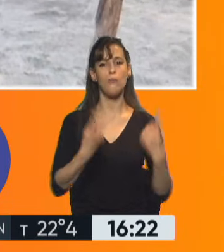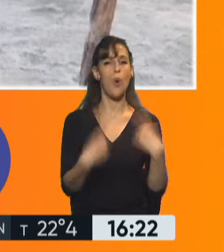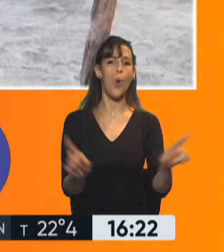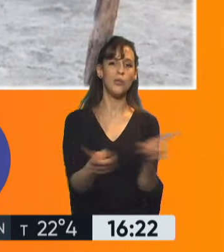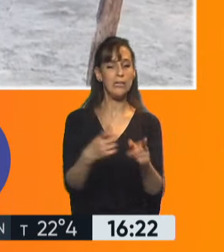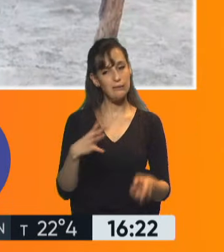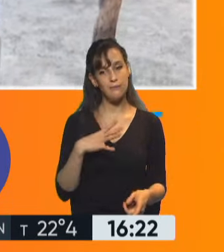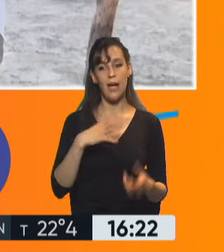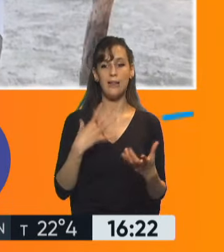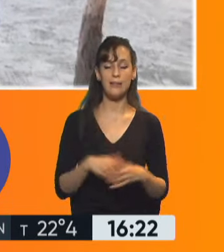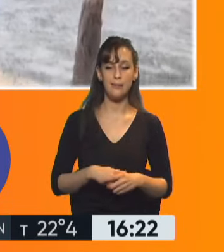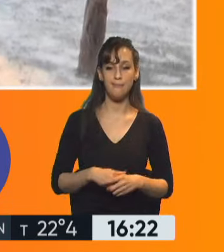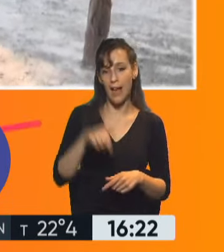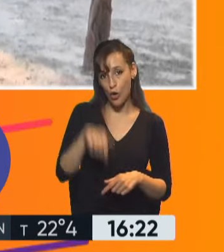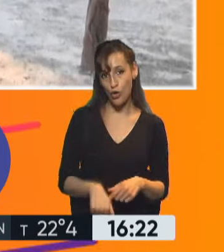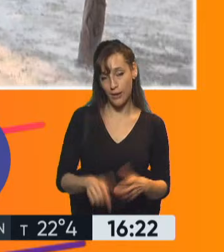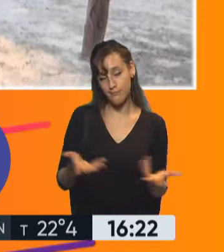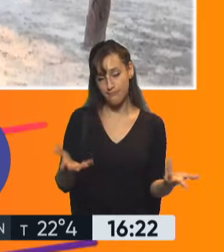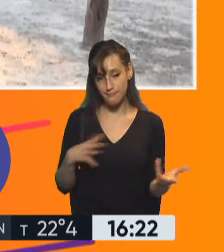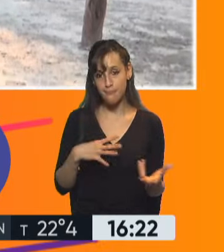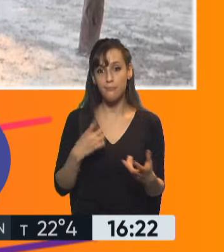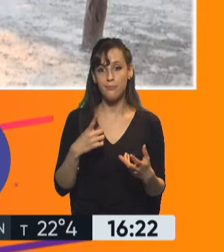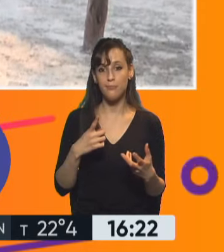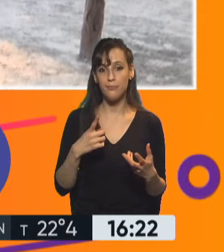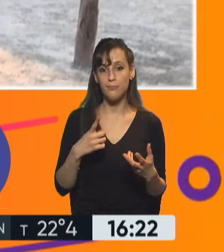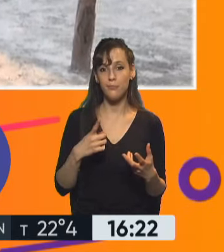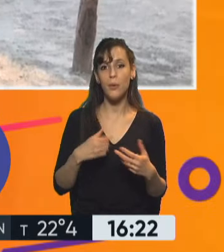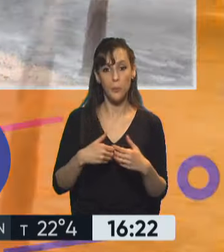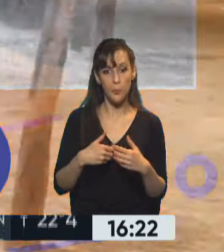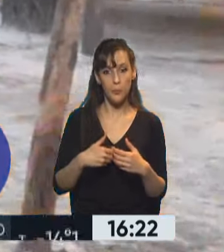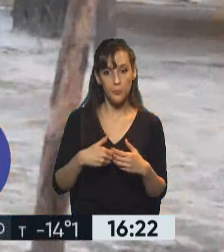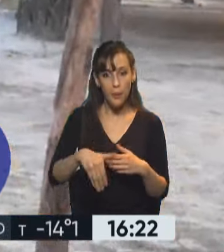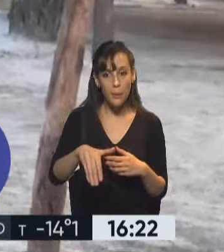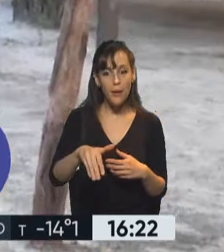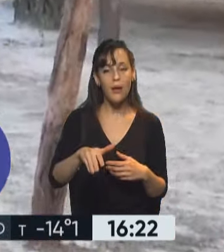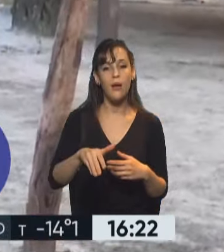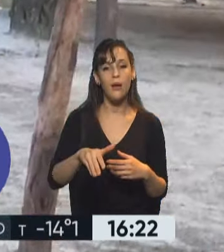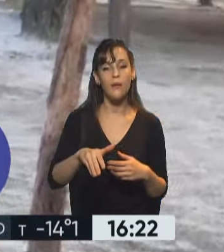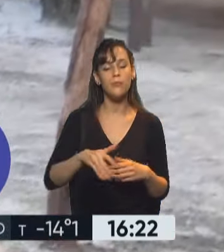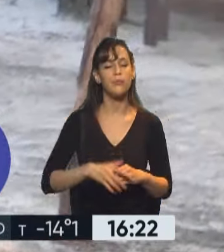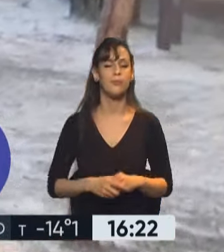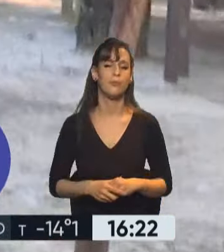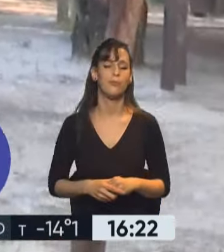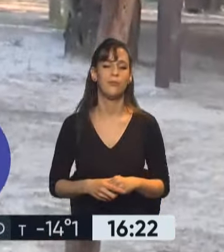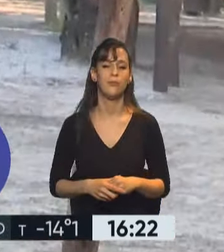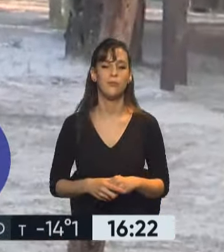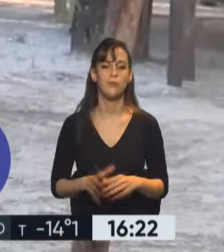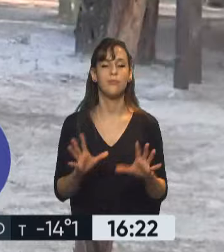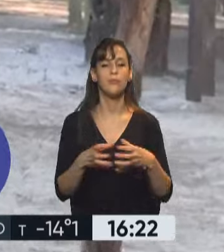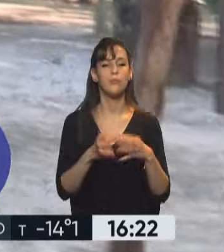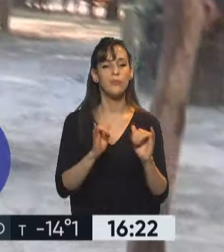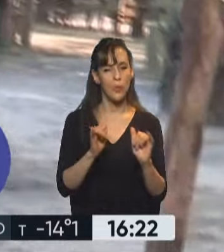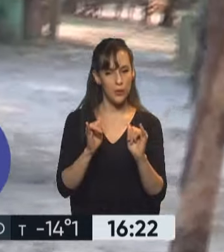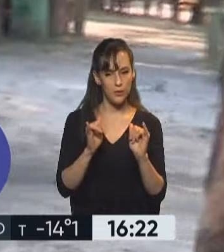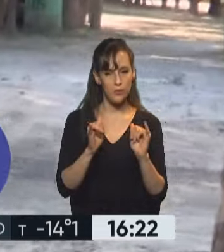música, no van a faltar los chicos de la fundación tampoco. Así está, tenemos subcomisiones de jóvenes, mujeres en